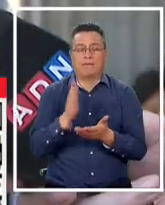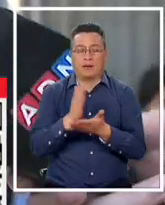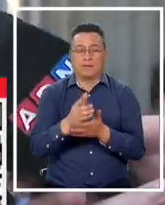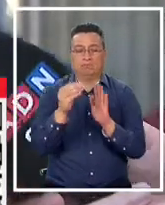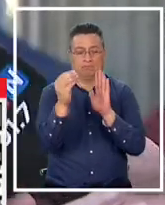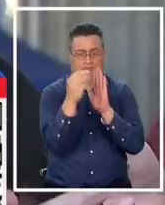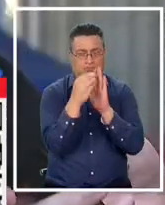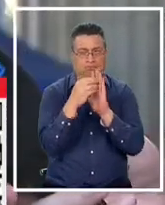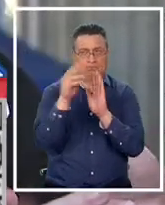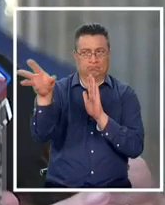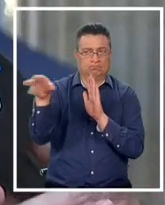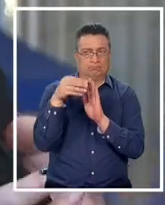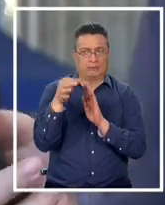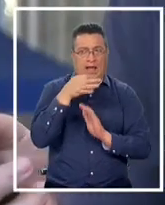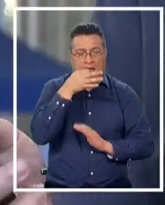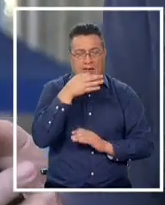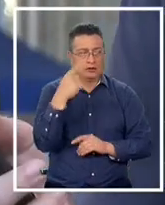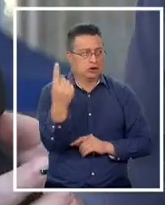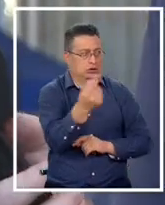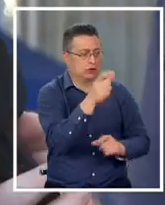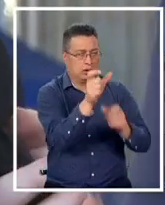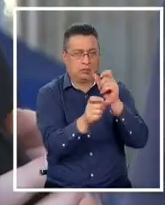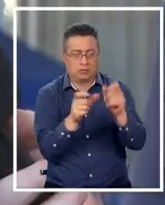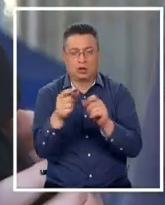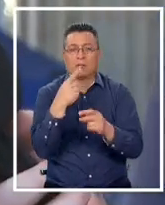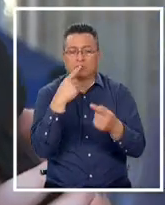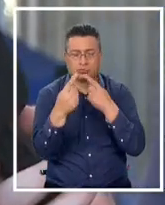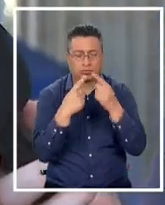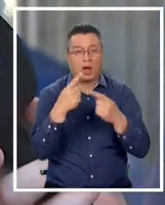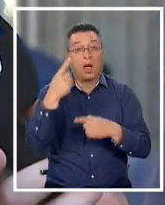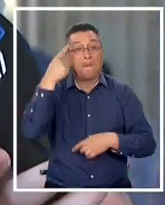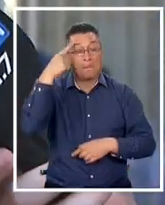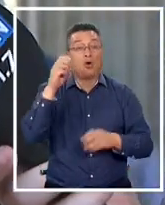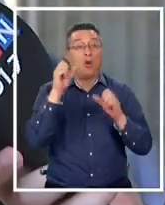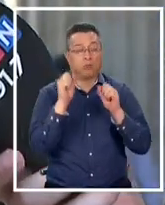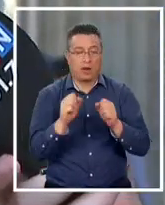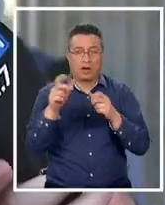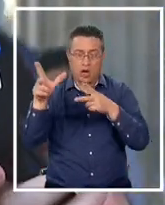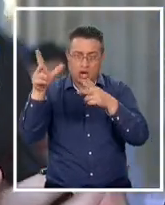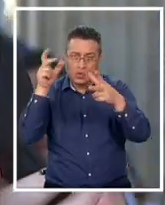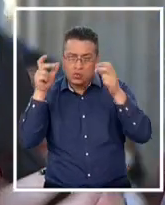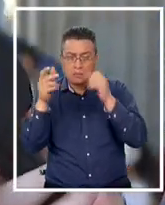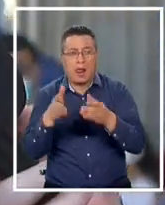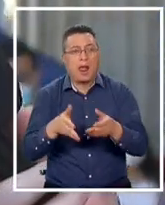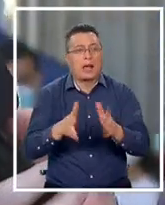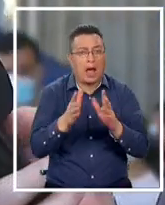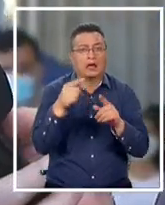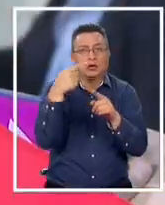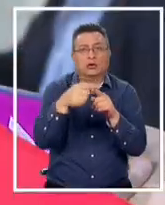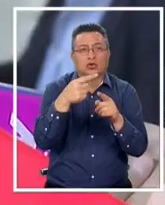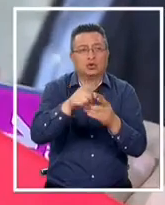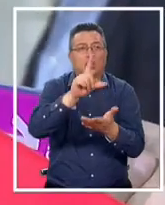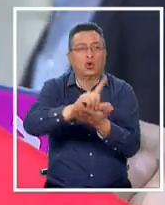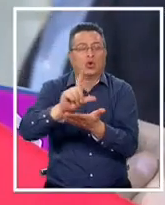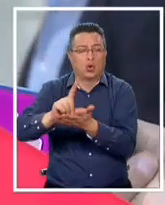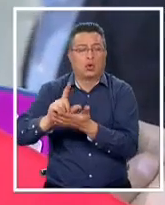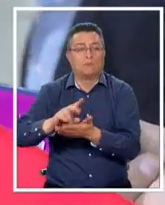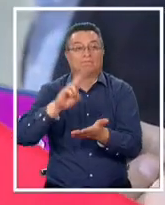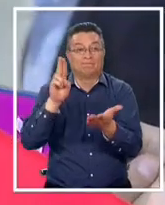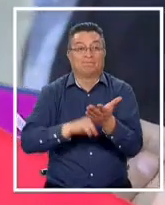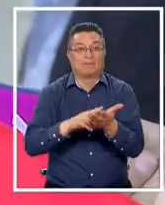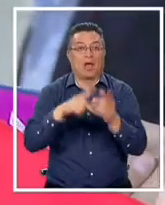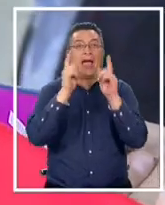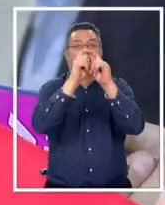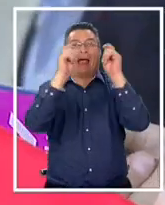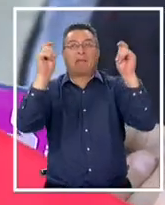hay que tomar nota, ¿no?, de lo que hoy día está diciendo la ciudadanía, que lo puede decir en la encuesta, pero también lo podemos ir escuchando en las calles y en los distintos espacios. Efectivamente, hay una